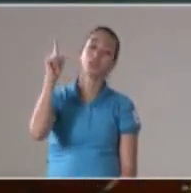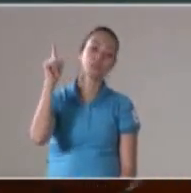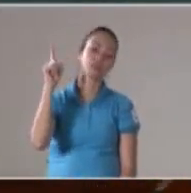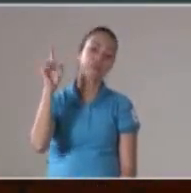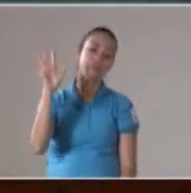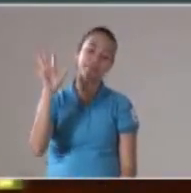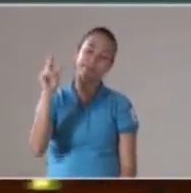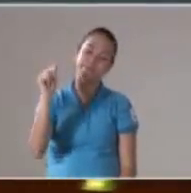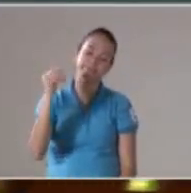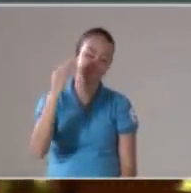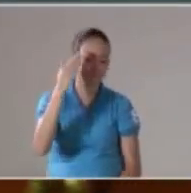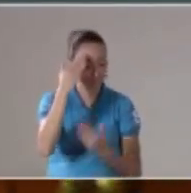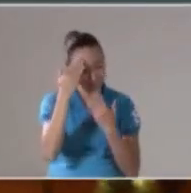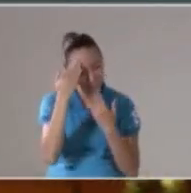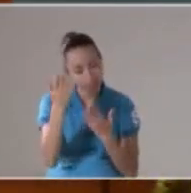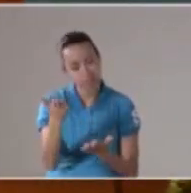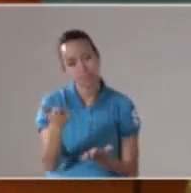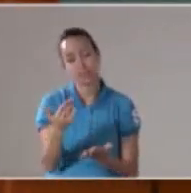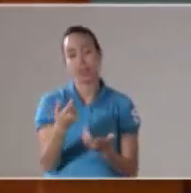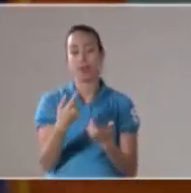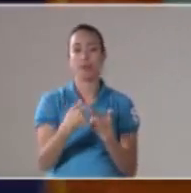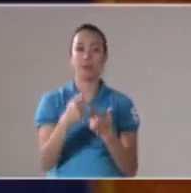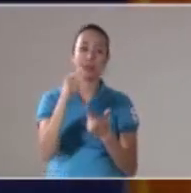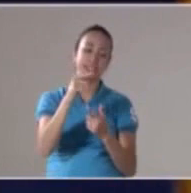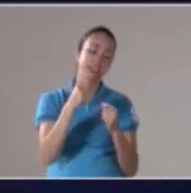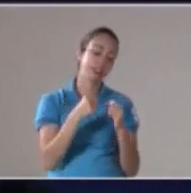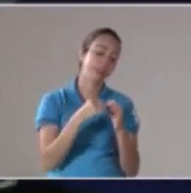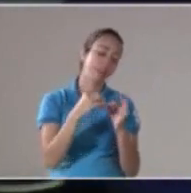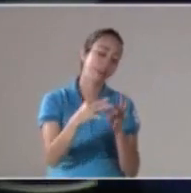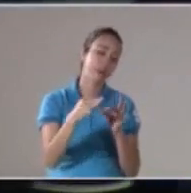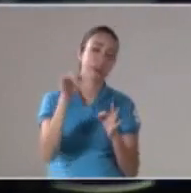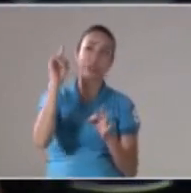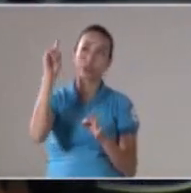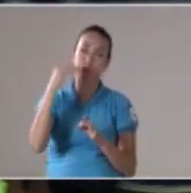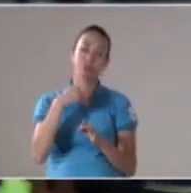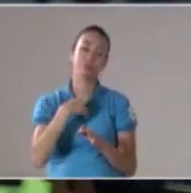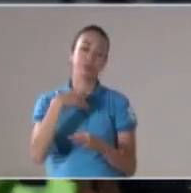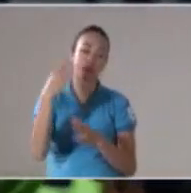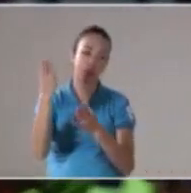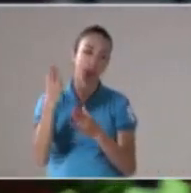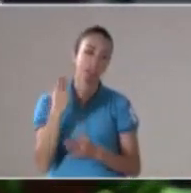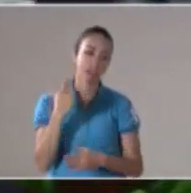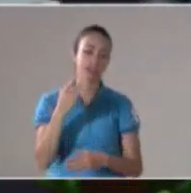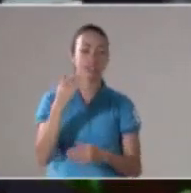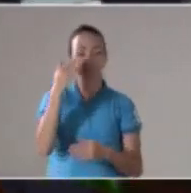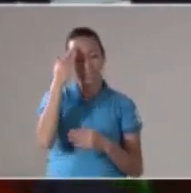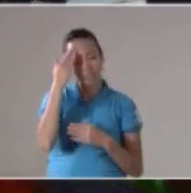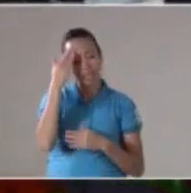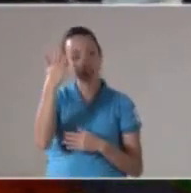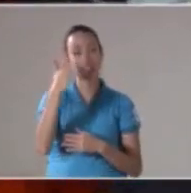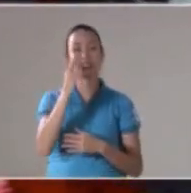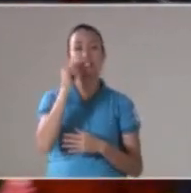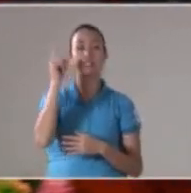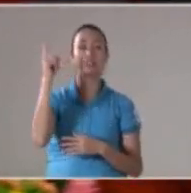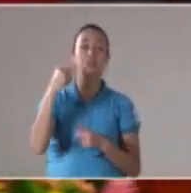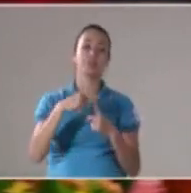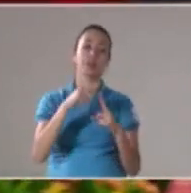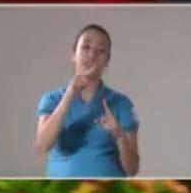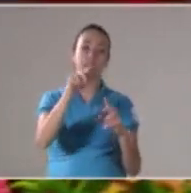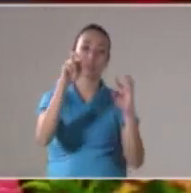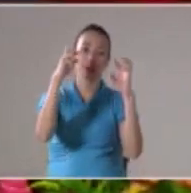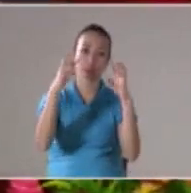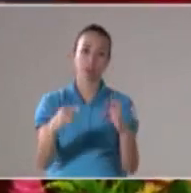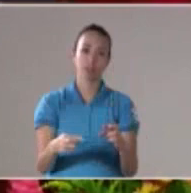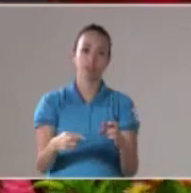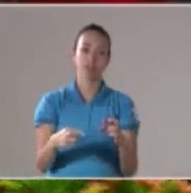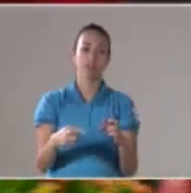No, gracias, Señor, porque por ese pueblo que tú me quieres dar. Gracias, Señor, por esa gente. Yo sé que tú me vas